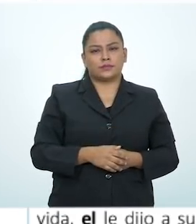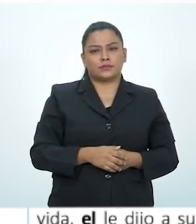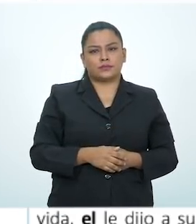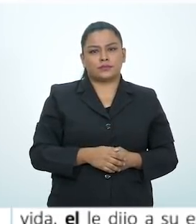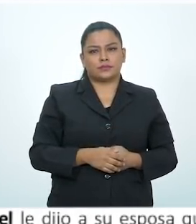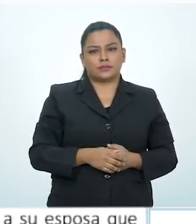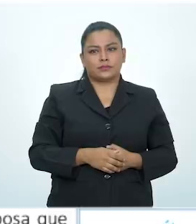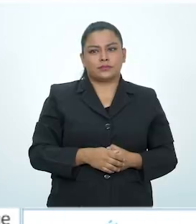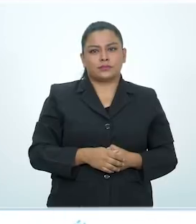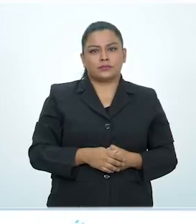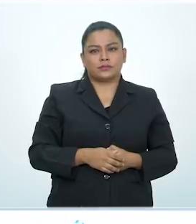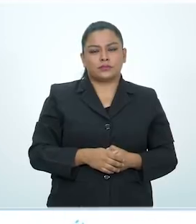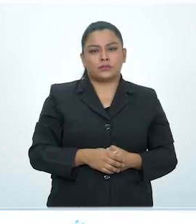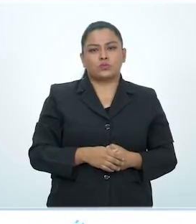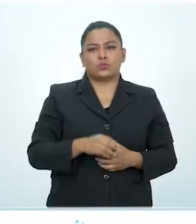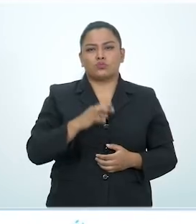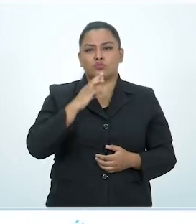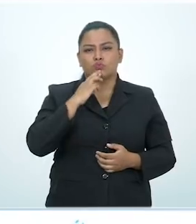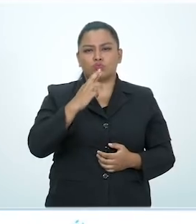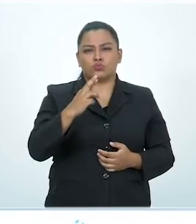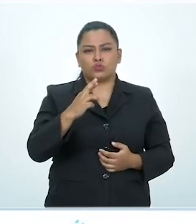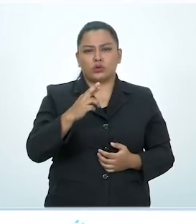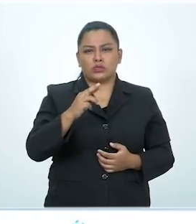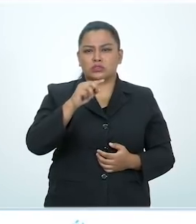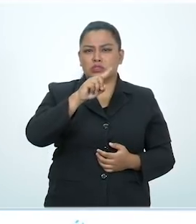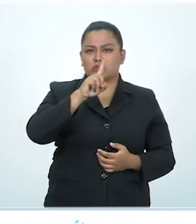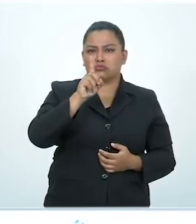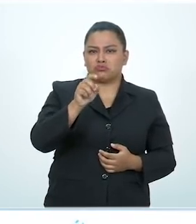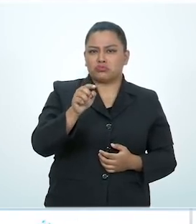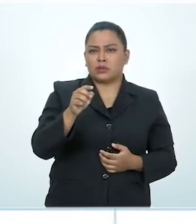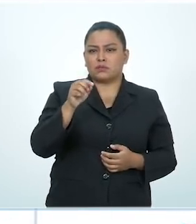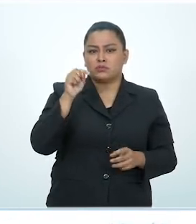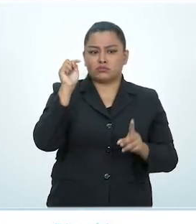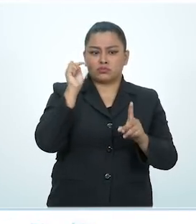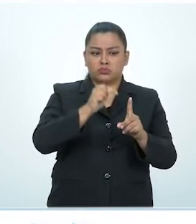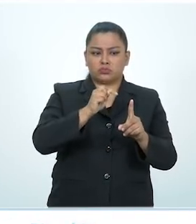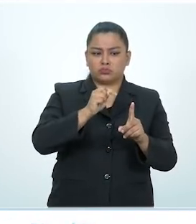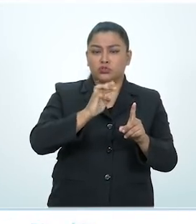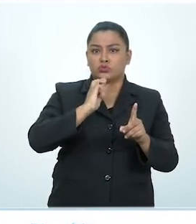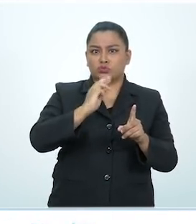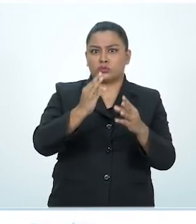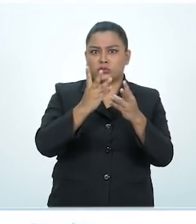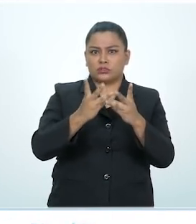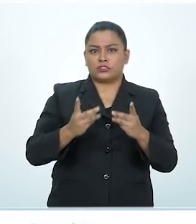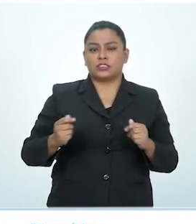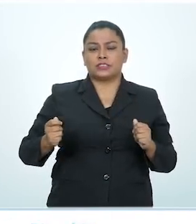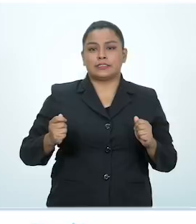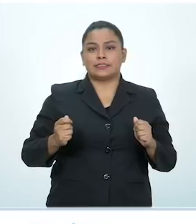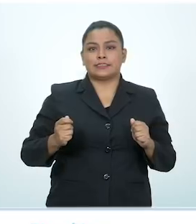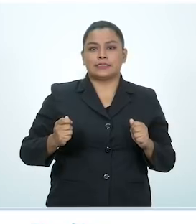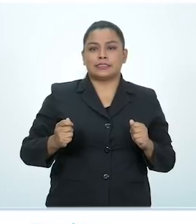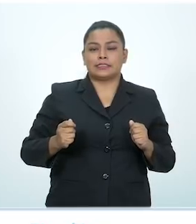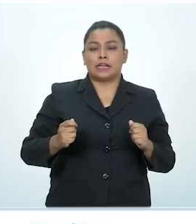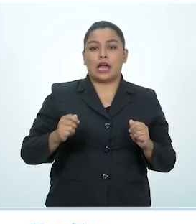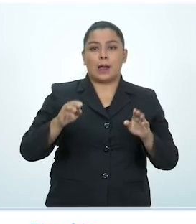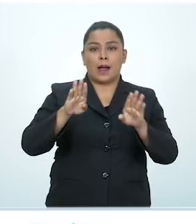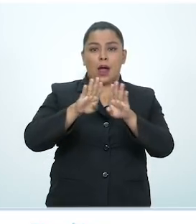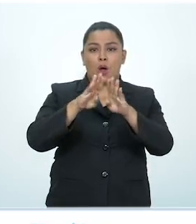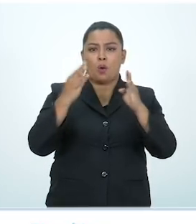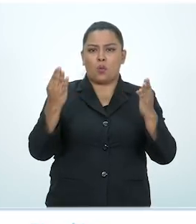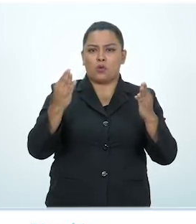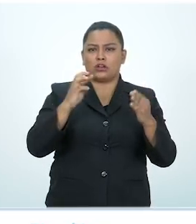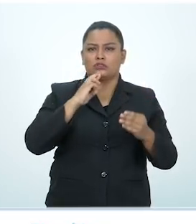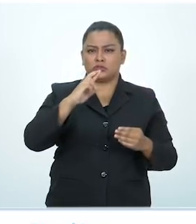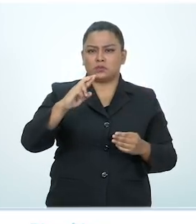interrogación. Se da respuesta a una pregunta directa. Este es un ítem de respuesta